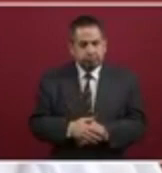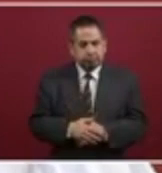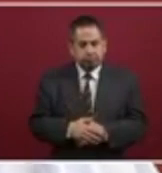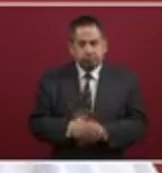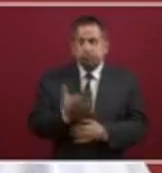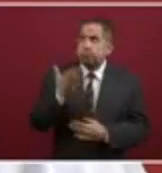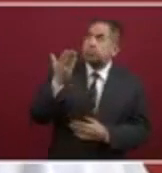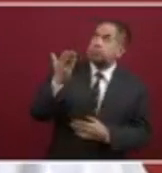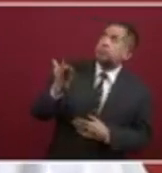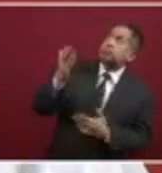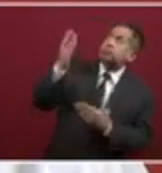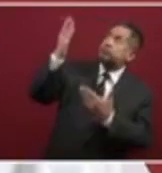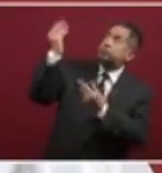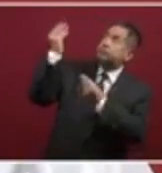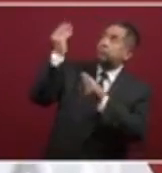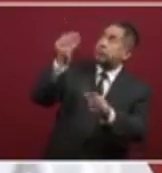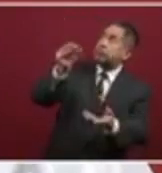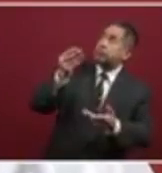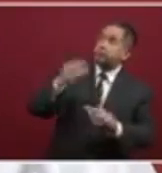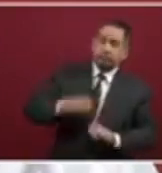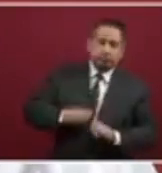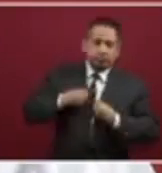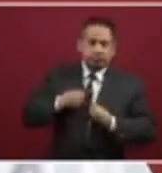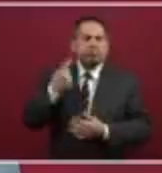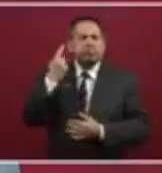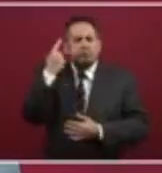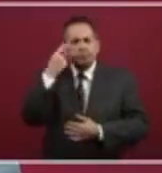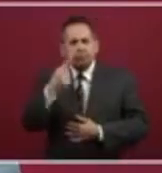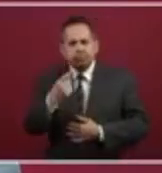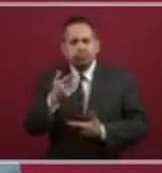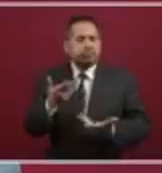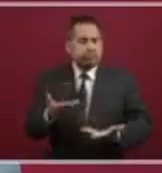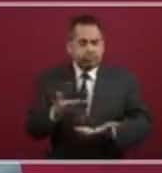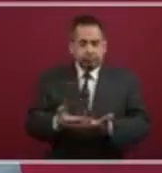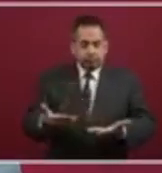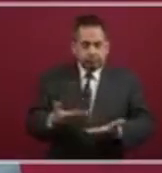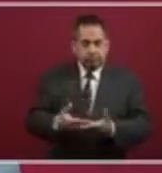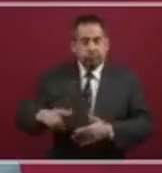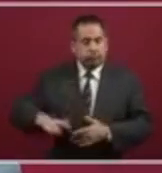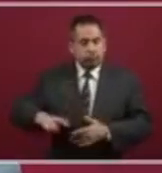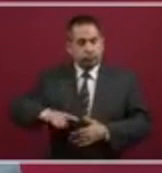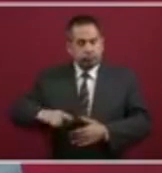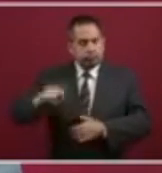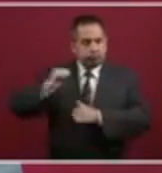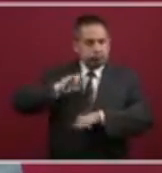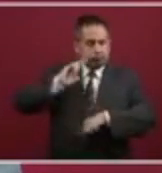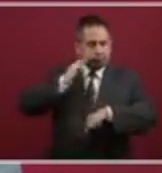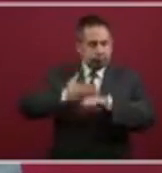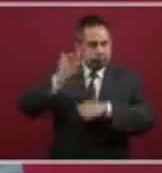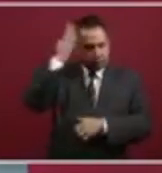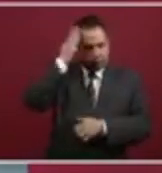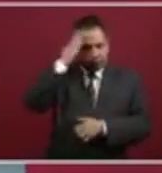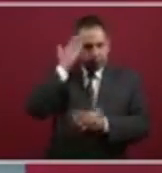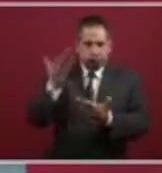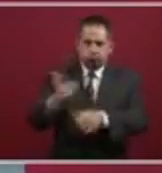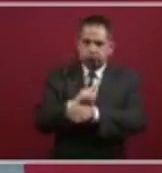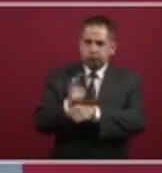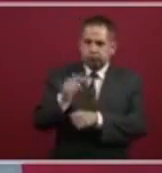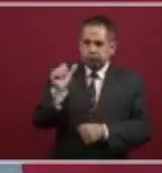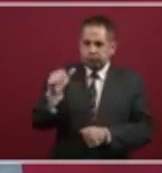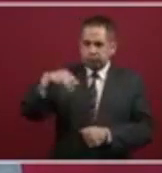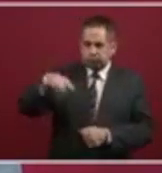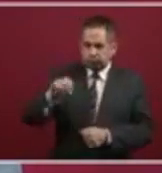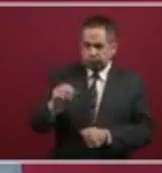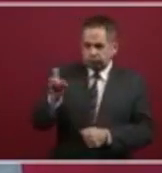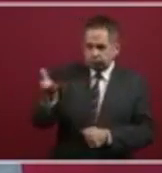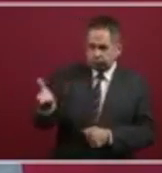Creador y Dador de vida para que con este gobierno que encabeza el licenciado Andrés Manuel López Obrador,